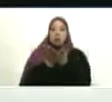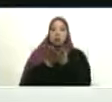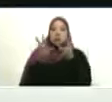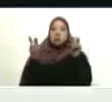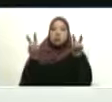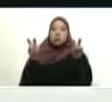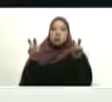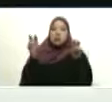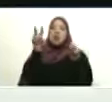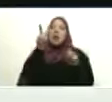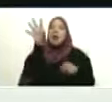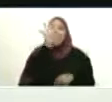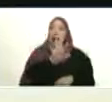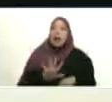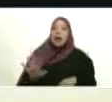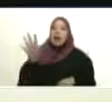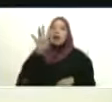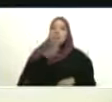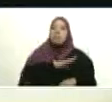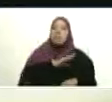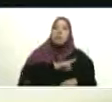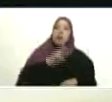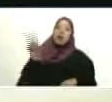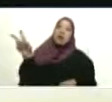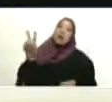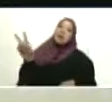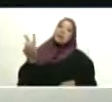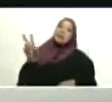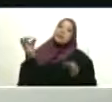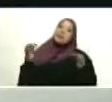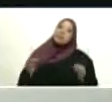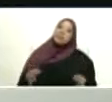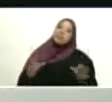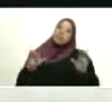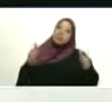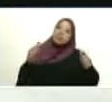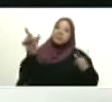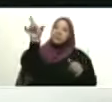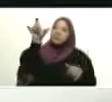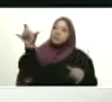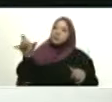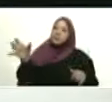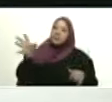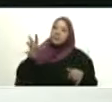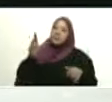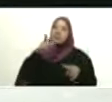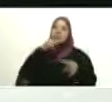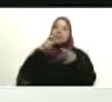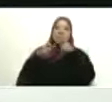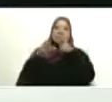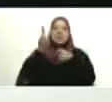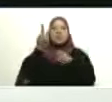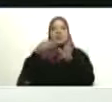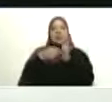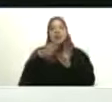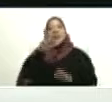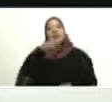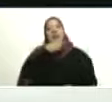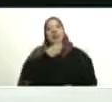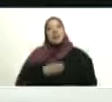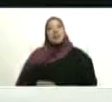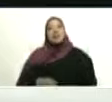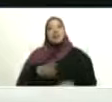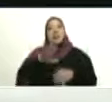nuevo mapa oficial de Venezuela, nacido del referéndum del domingo 3 de diciembre. En todas